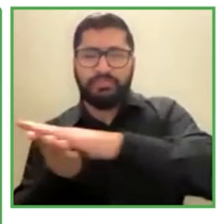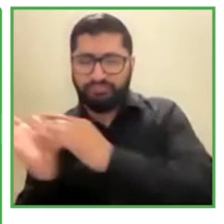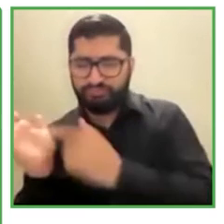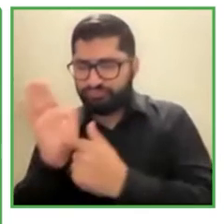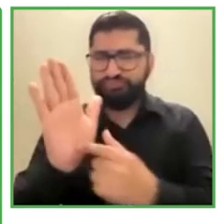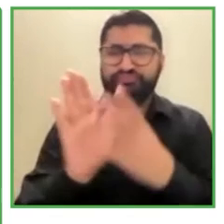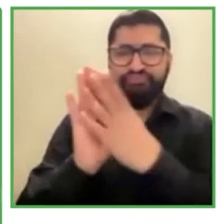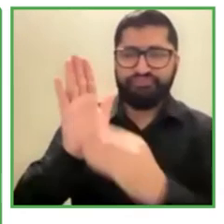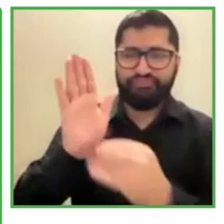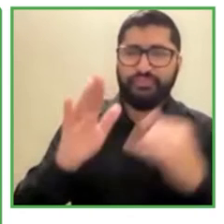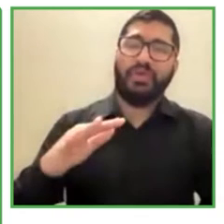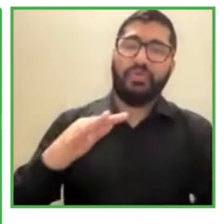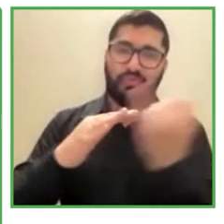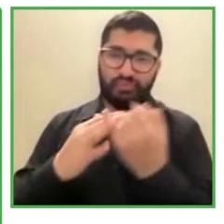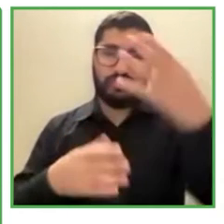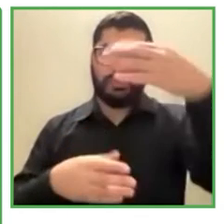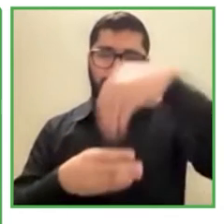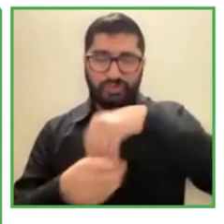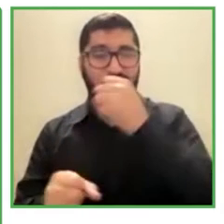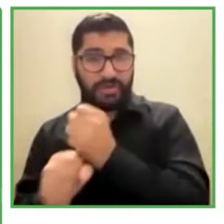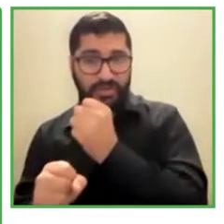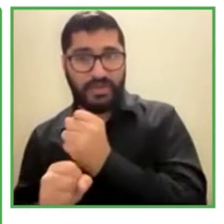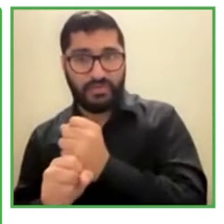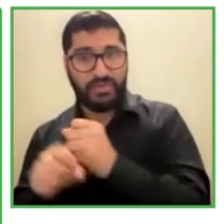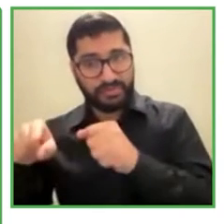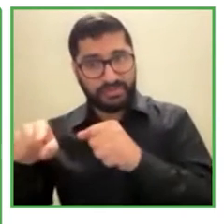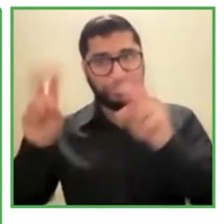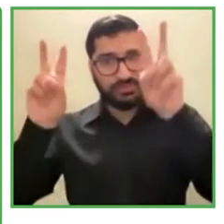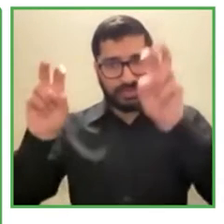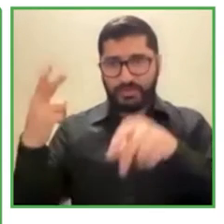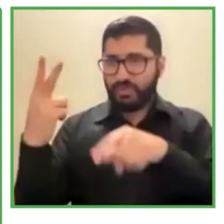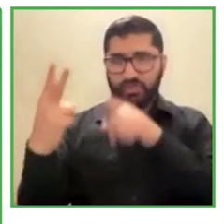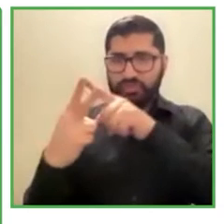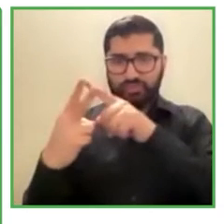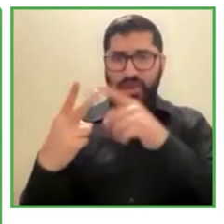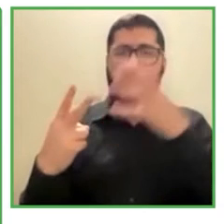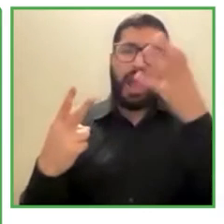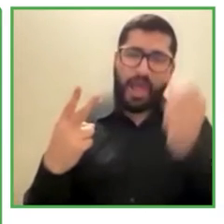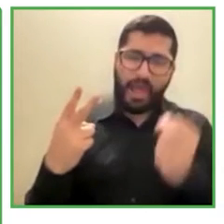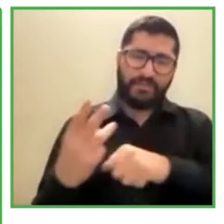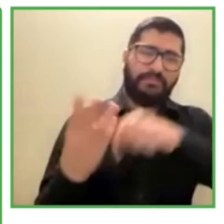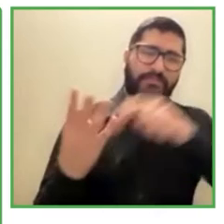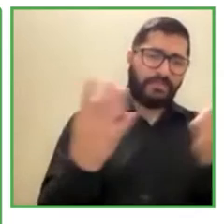muchas entidades con las cuales trabajamos y estamos ansiosos por crear